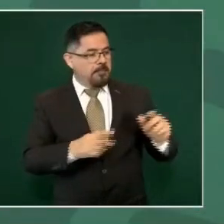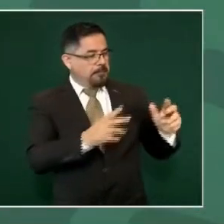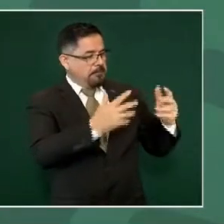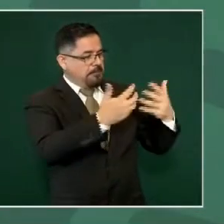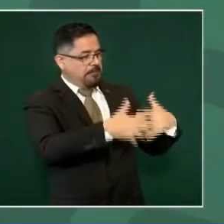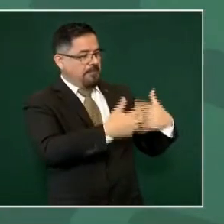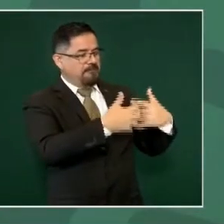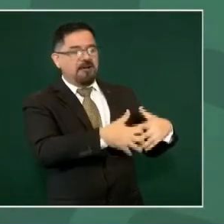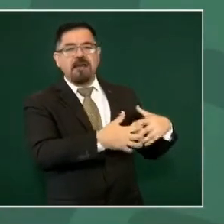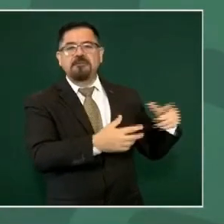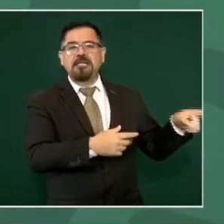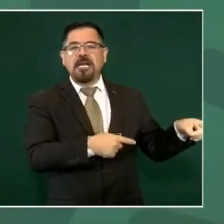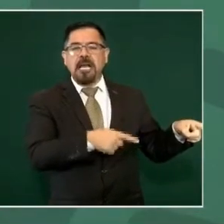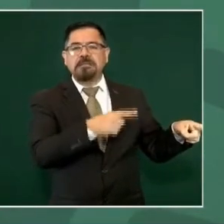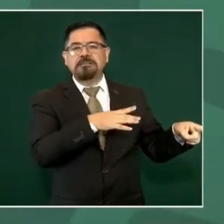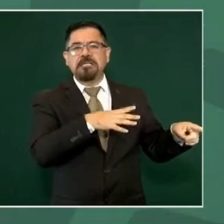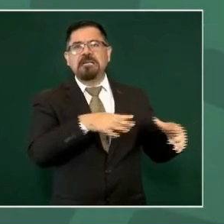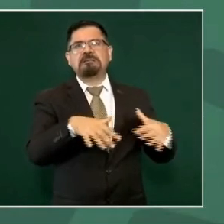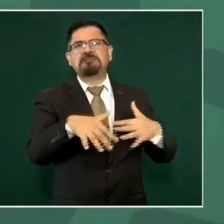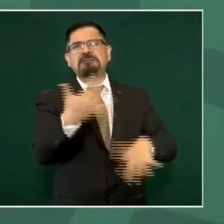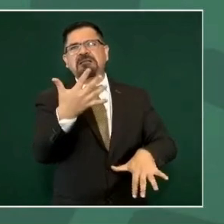Éramos autosuficientes.